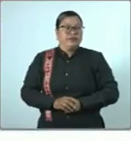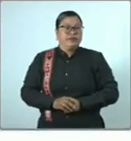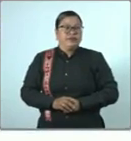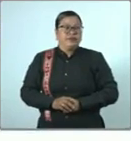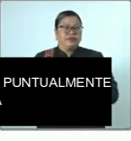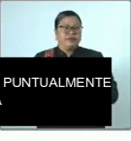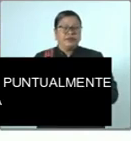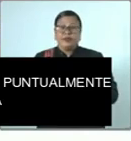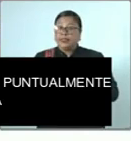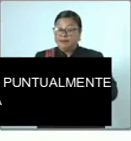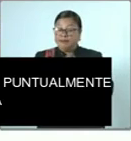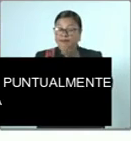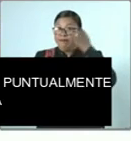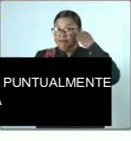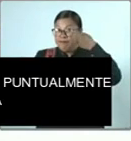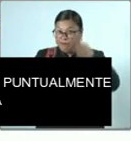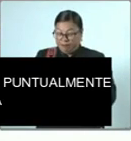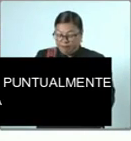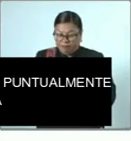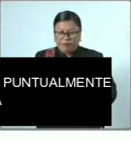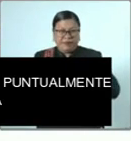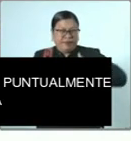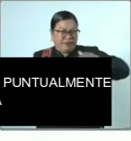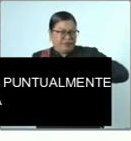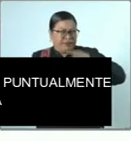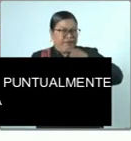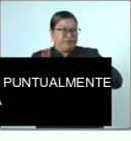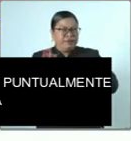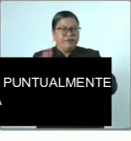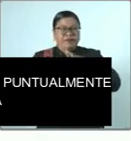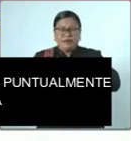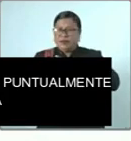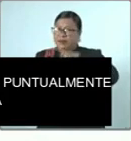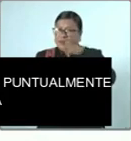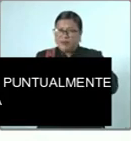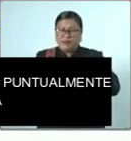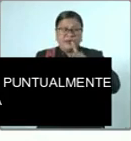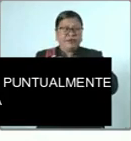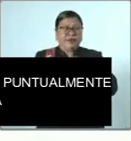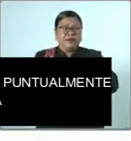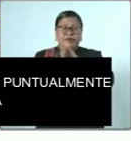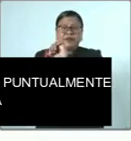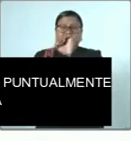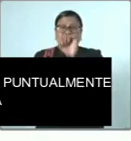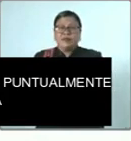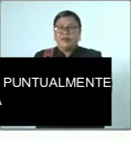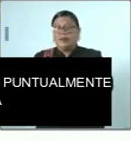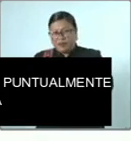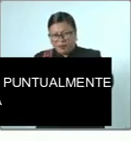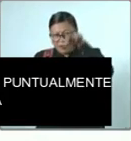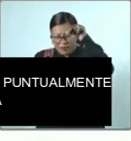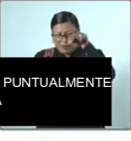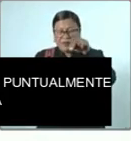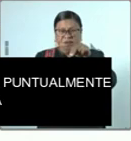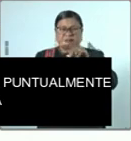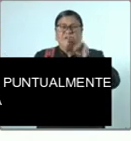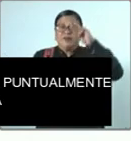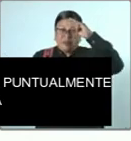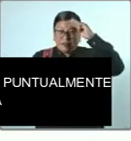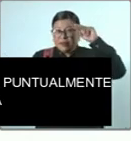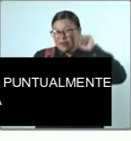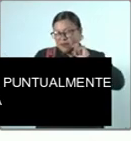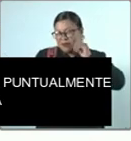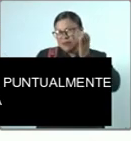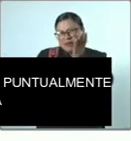En el estado de Oaxaca, como lo mencioné hace un momento, tenemos afectaciones básicamente en la Sierra Norte, la zona Mije de